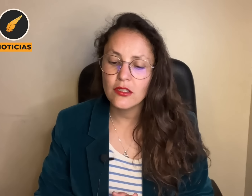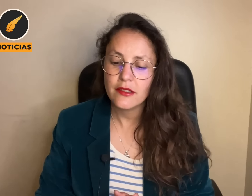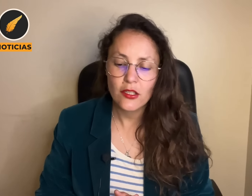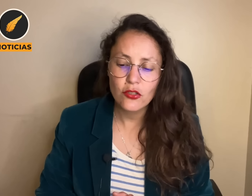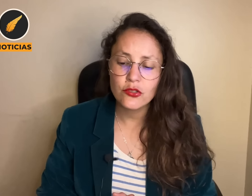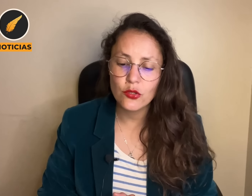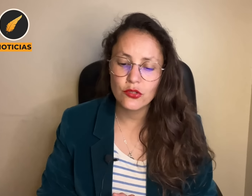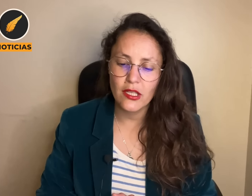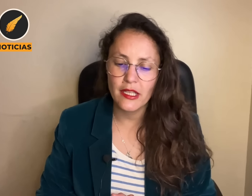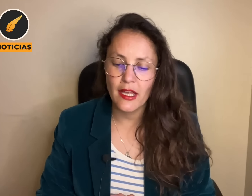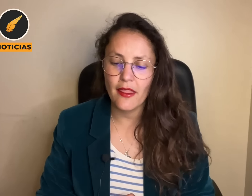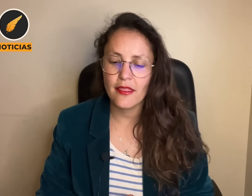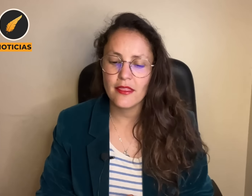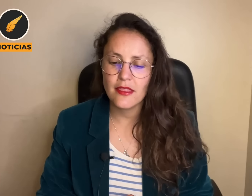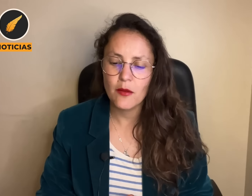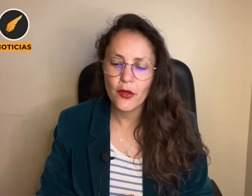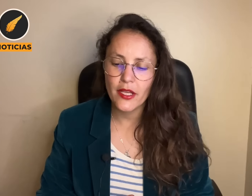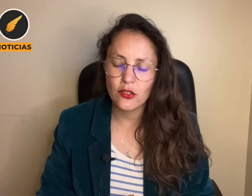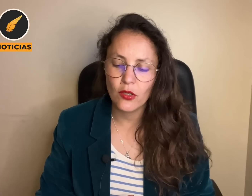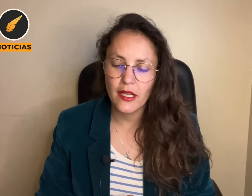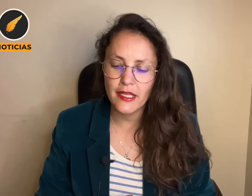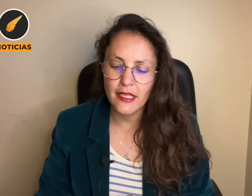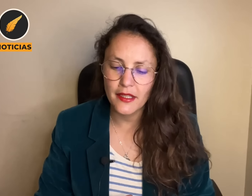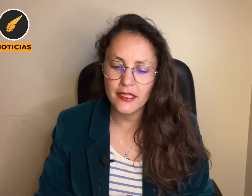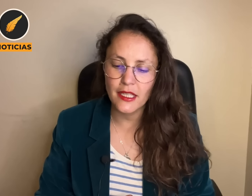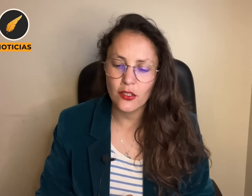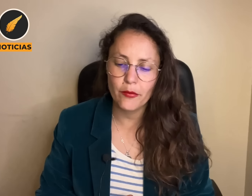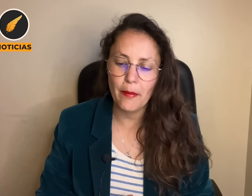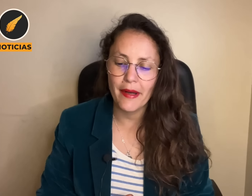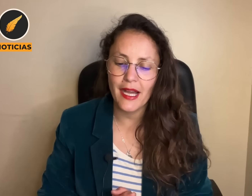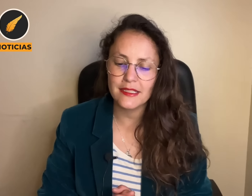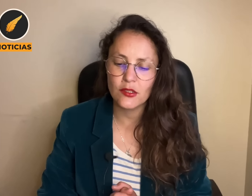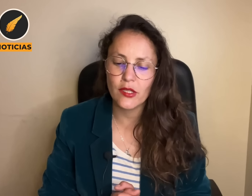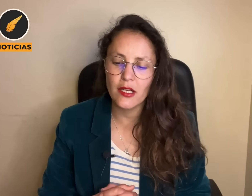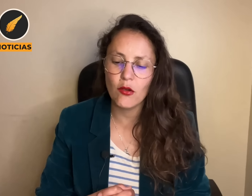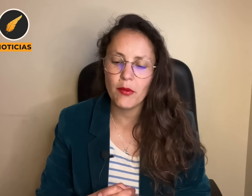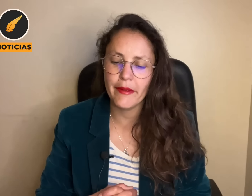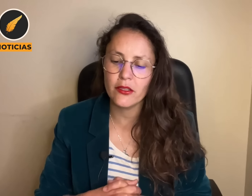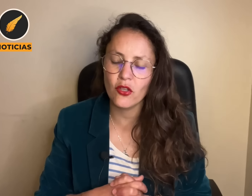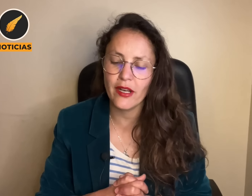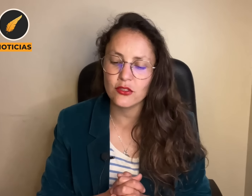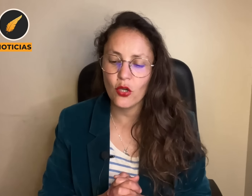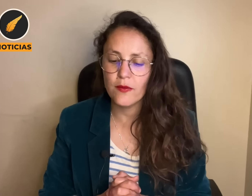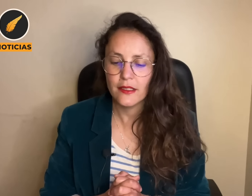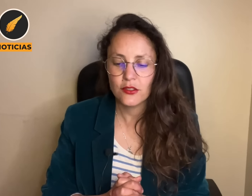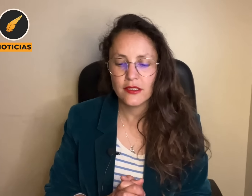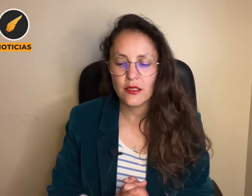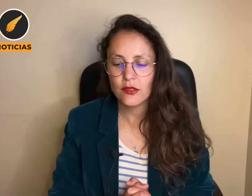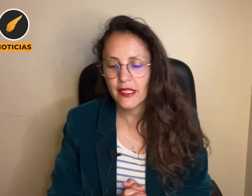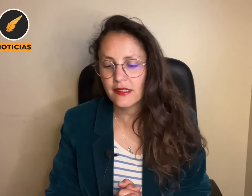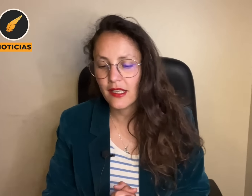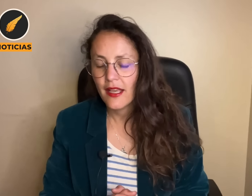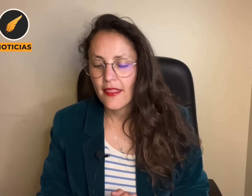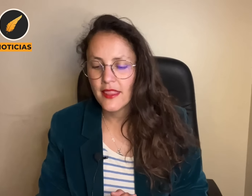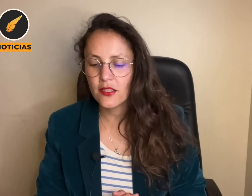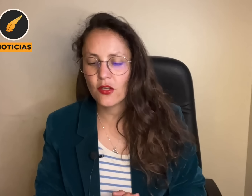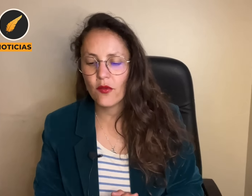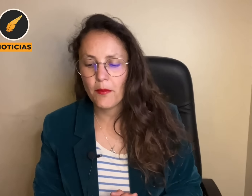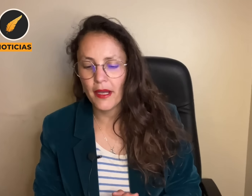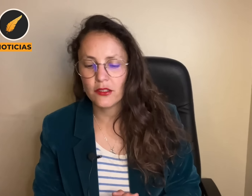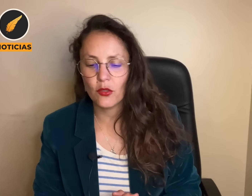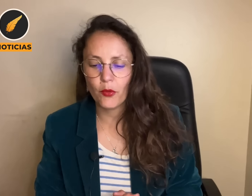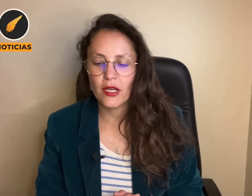control de constitucionalidad del proyecto de ley que dicta normas para asegurar el cumplimiento de las obligaciones tributarias